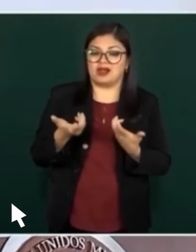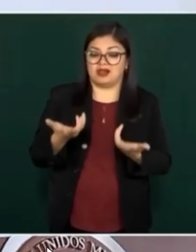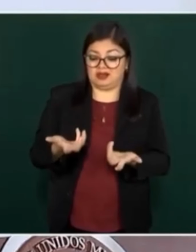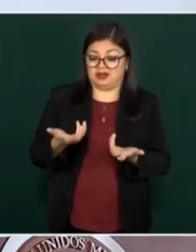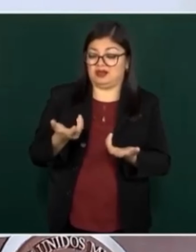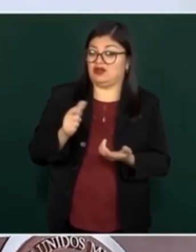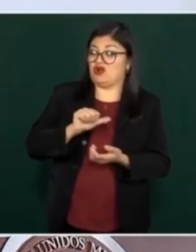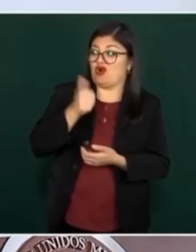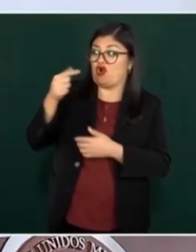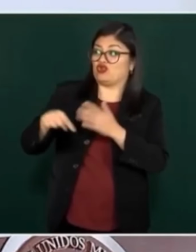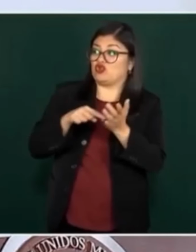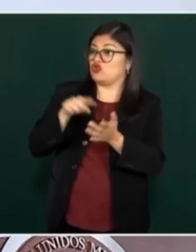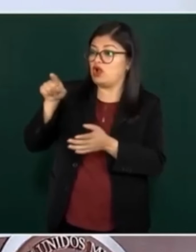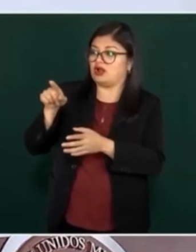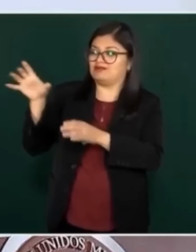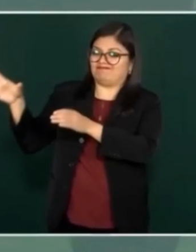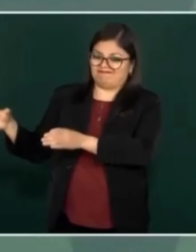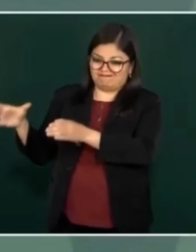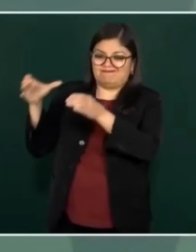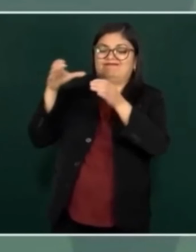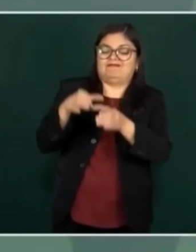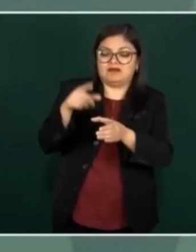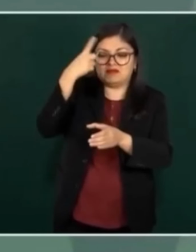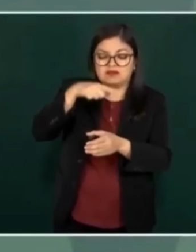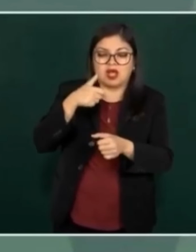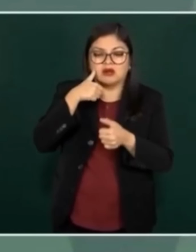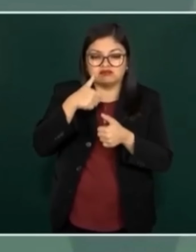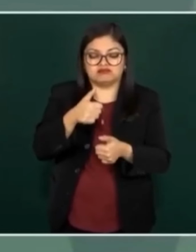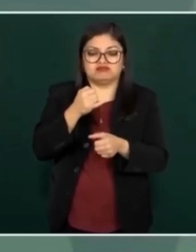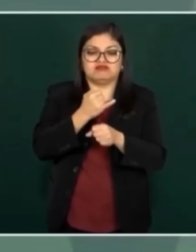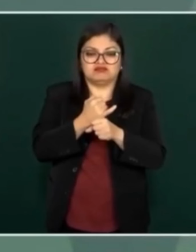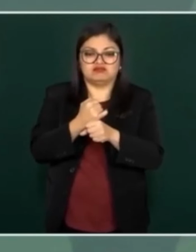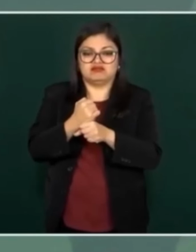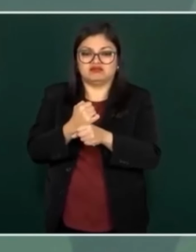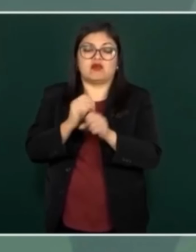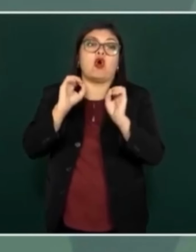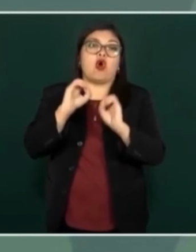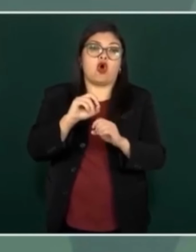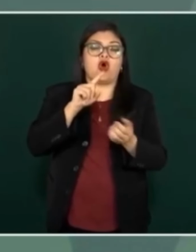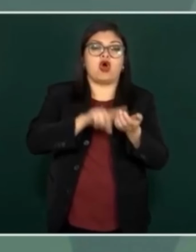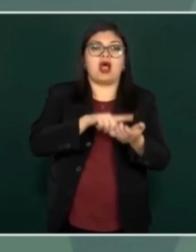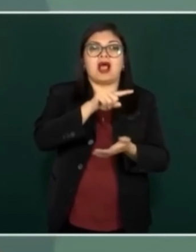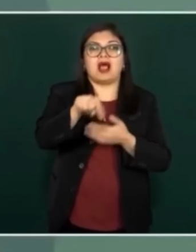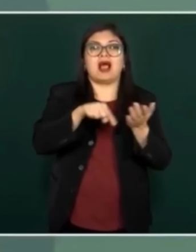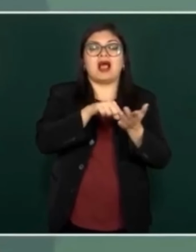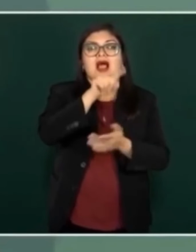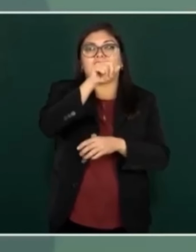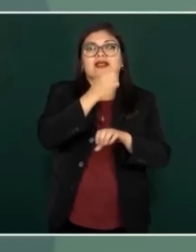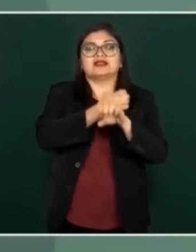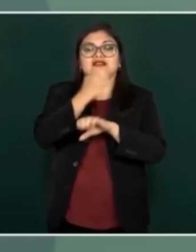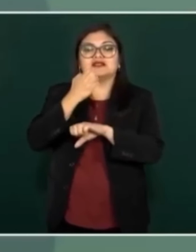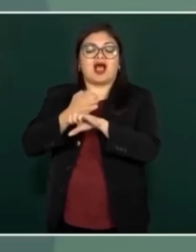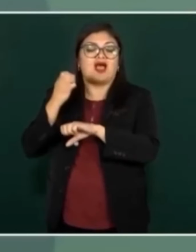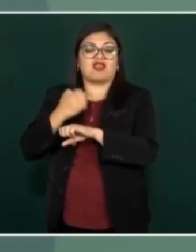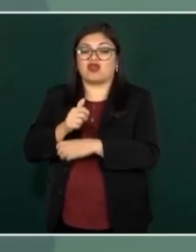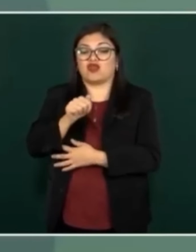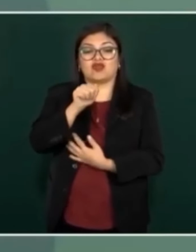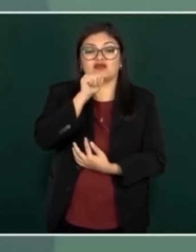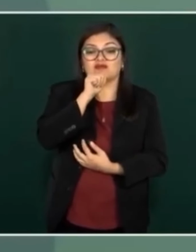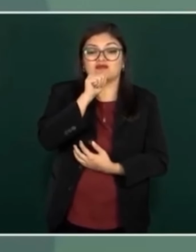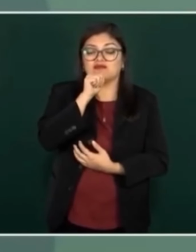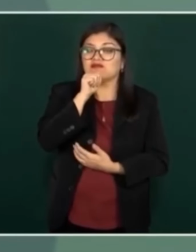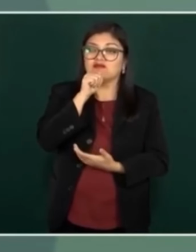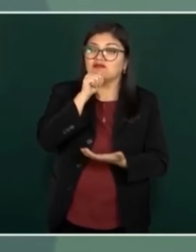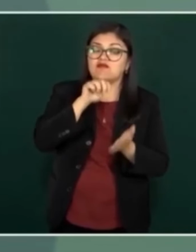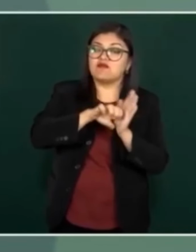programadas en otros lugares la llevamos ahí, o de lo que está en los estados que no tenemos todavía terreno o que